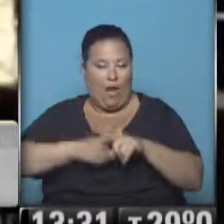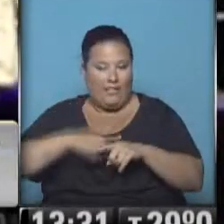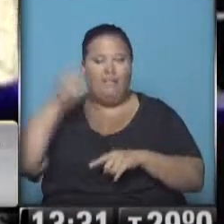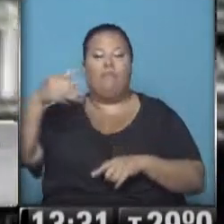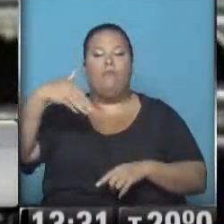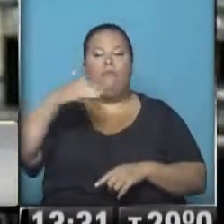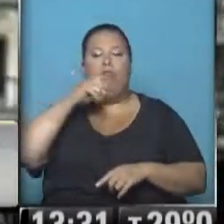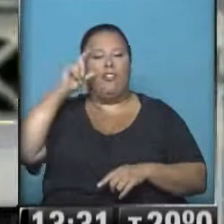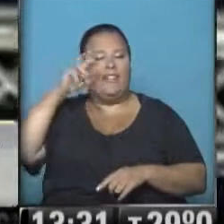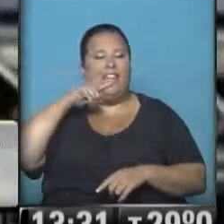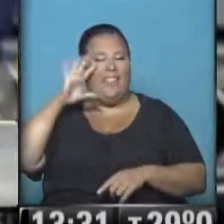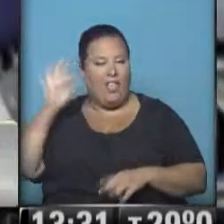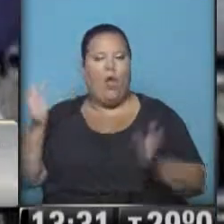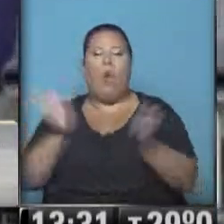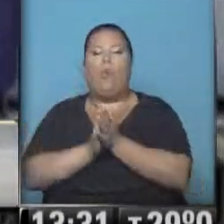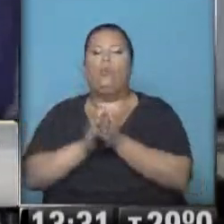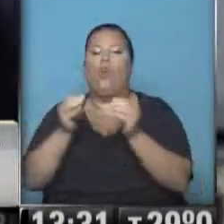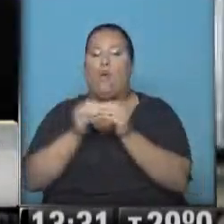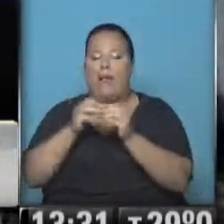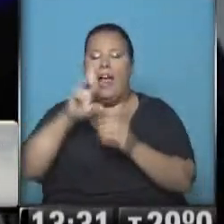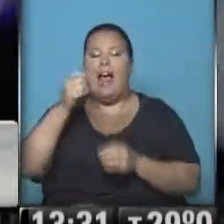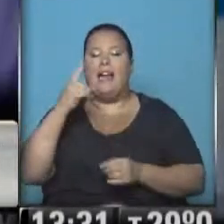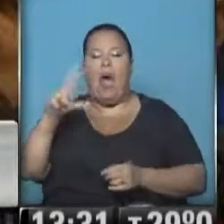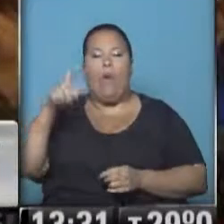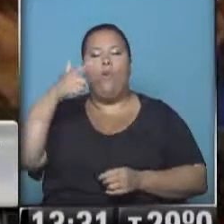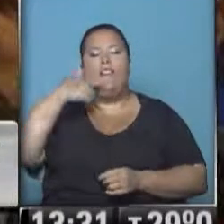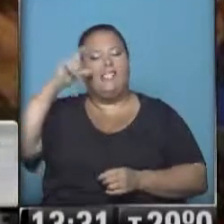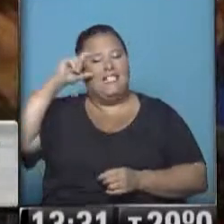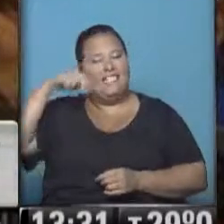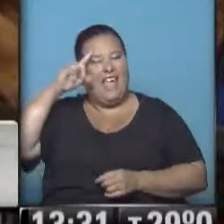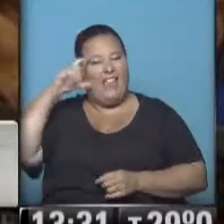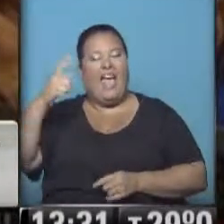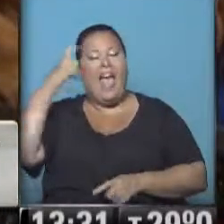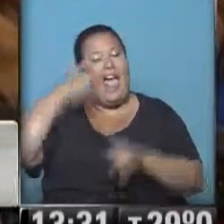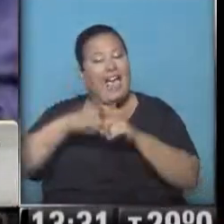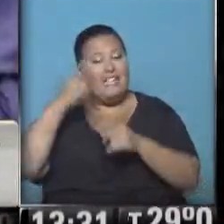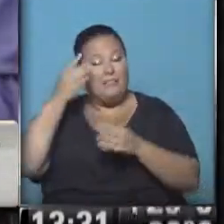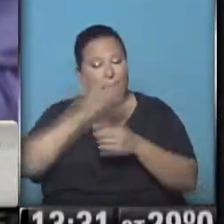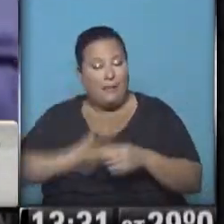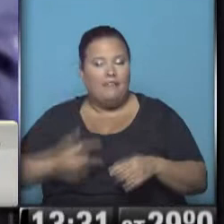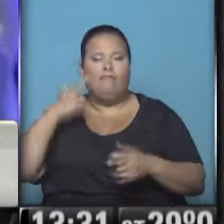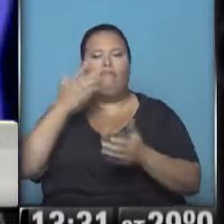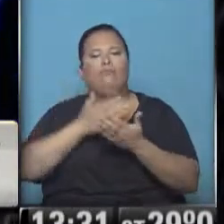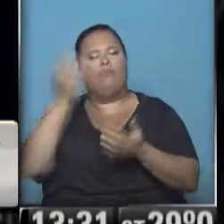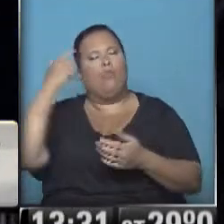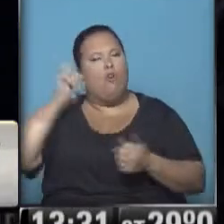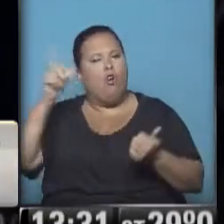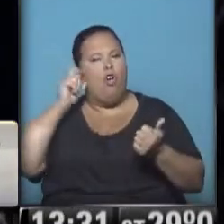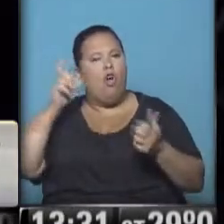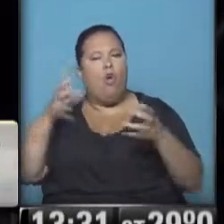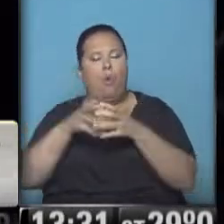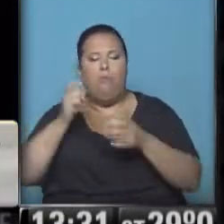montevideo junto a su compañero de fórmula raúl sendic el ex presidente repasó los principales logros de gestiones de su